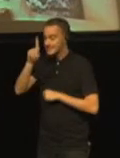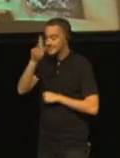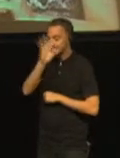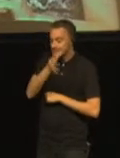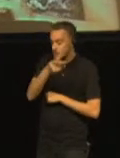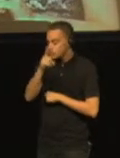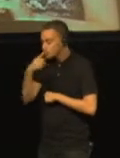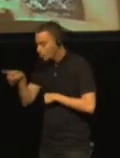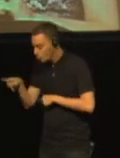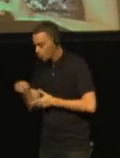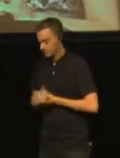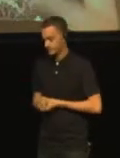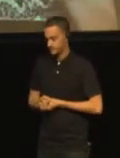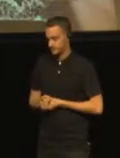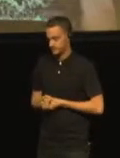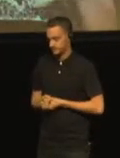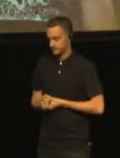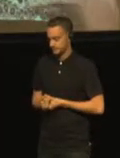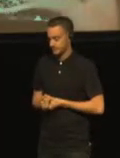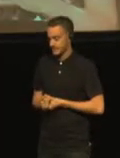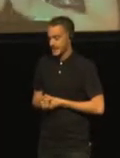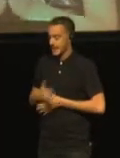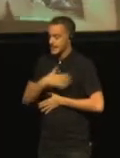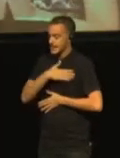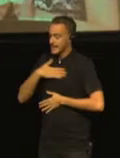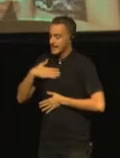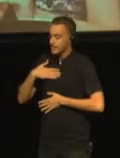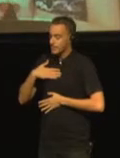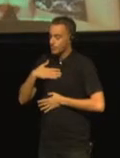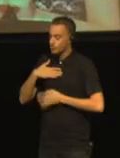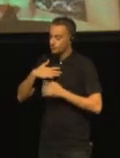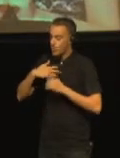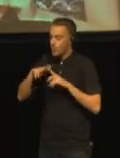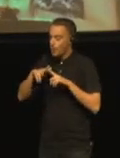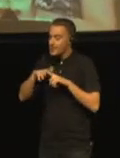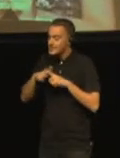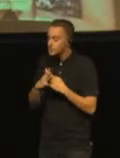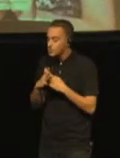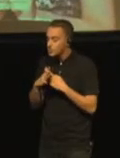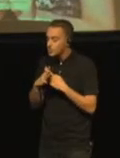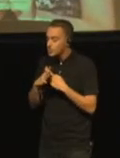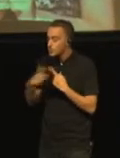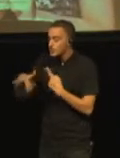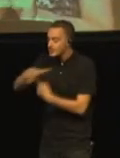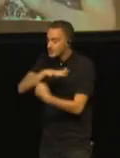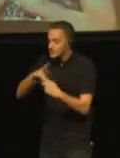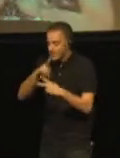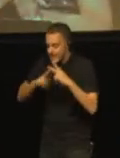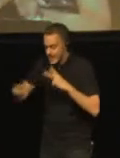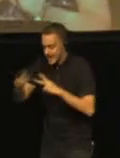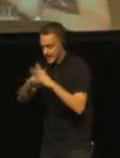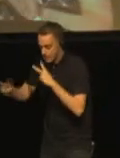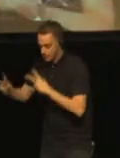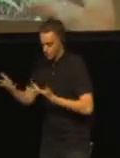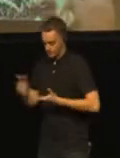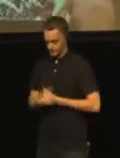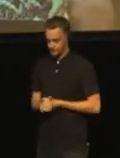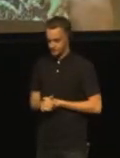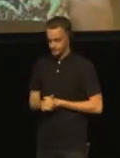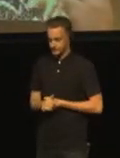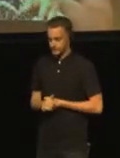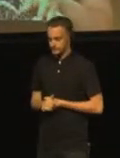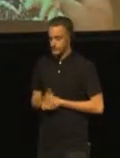en su mayoría, pero se quería mucho contextualizar las respuestas. Por favor, Clara, ¿podrías reducir un poquito tu